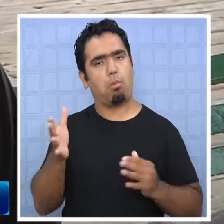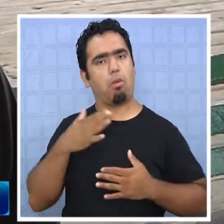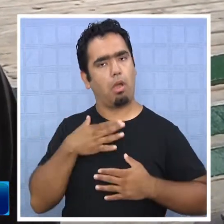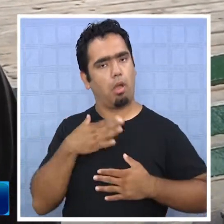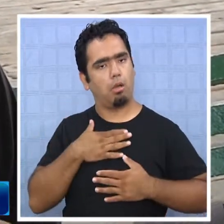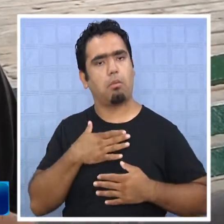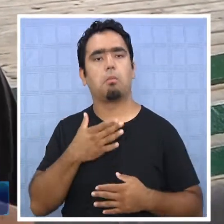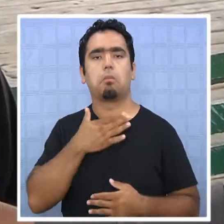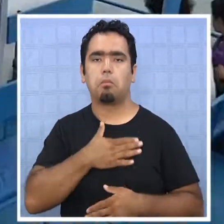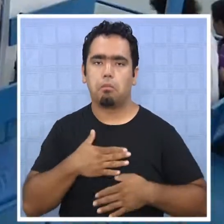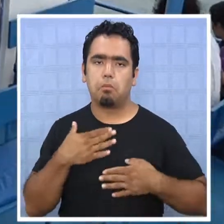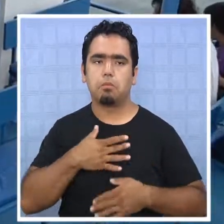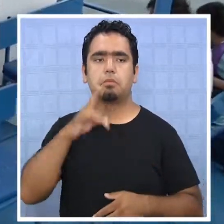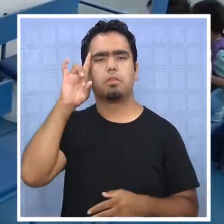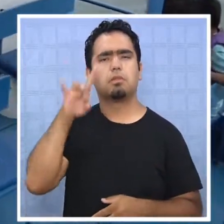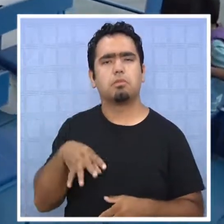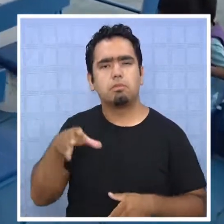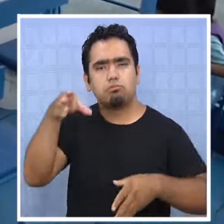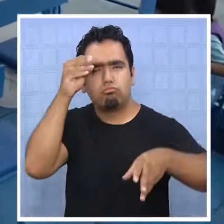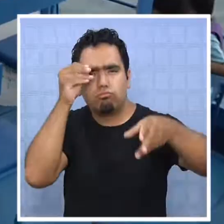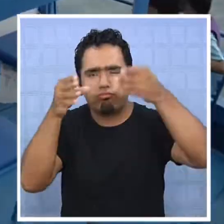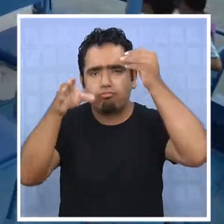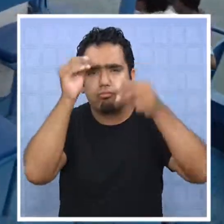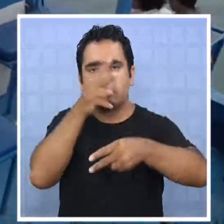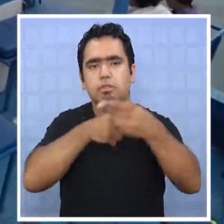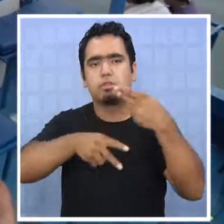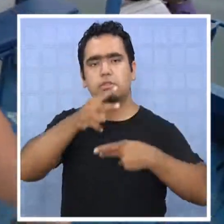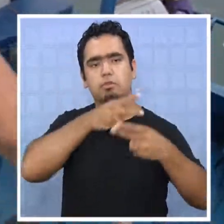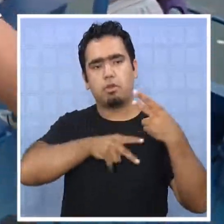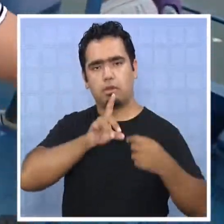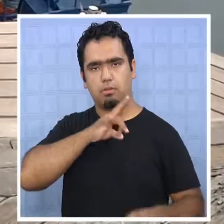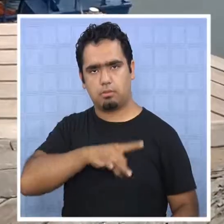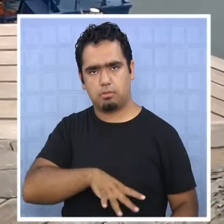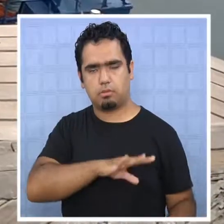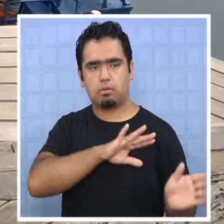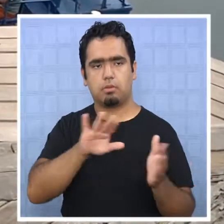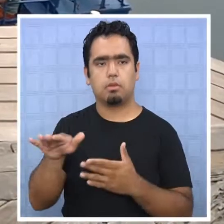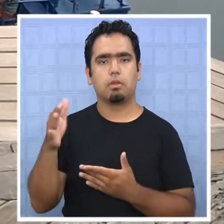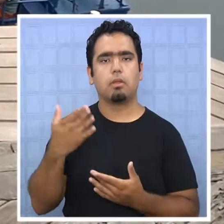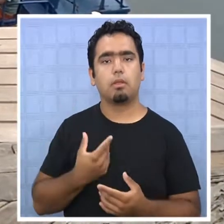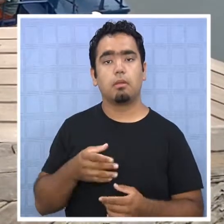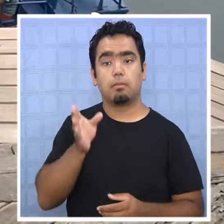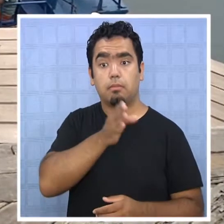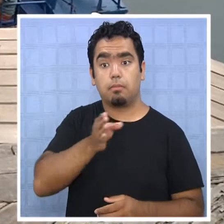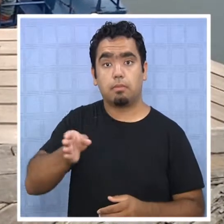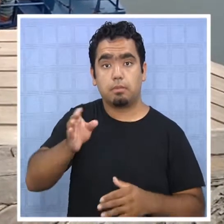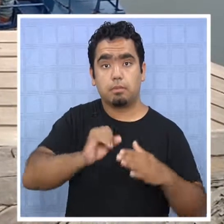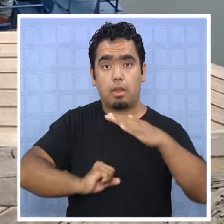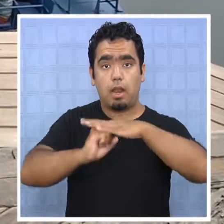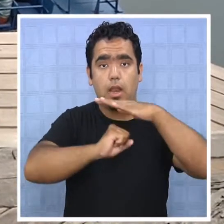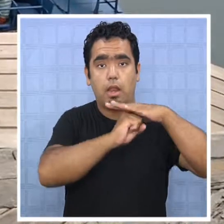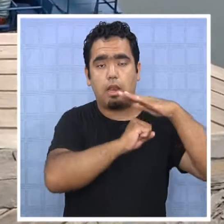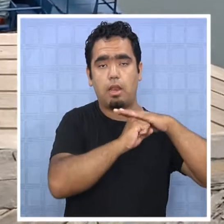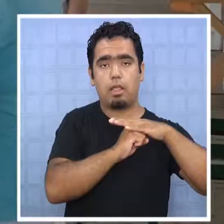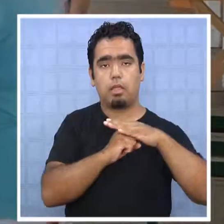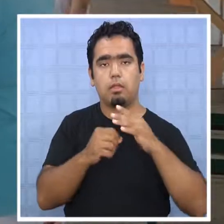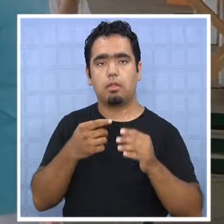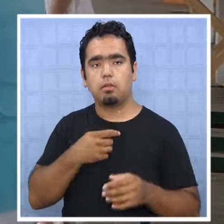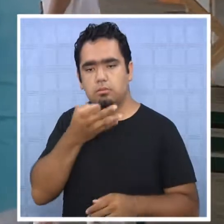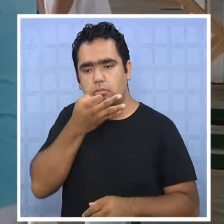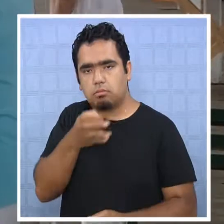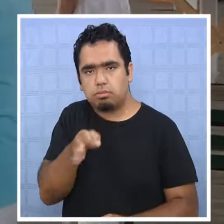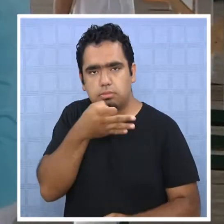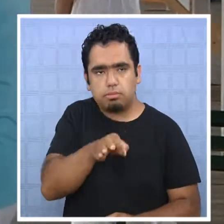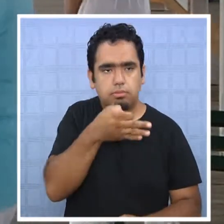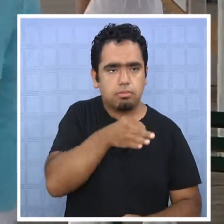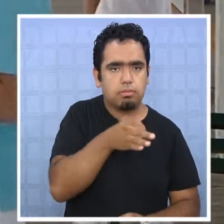de educación, me gusta saber un poco más de la historia de Chile. Los guías se preparan para